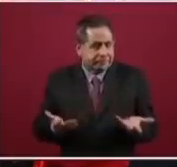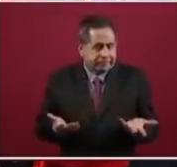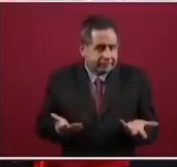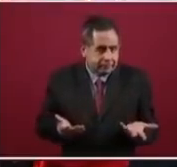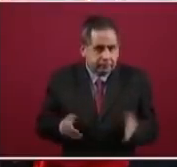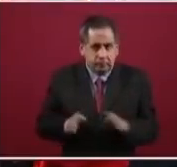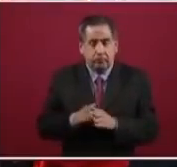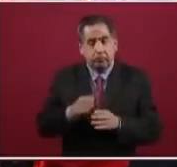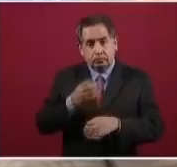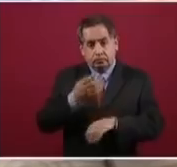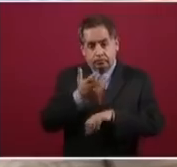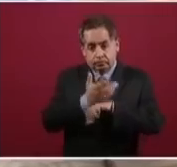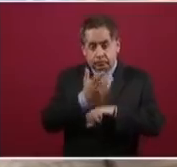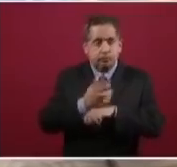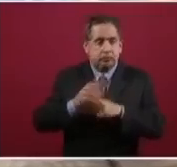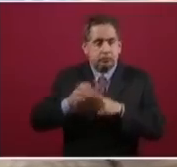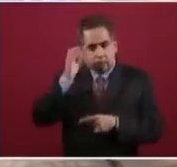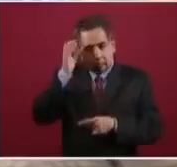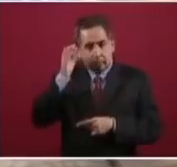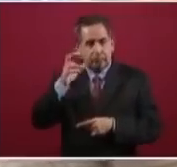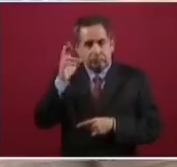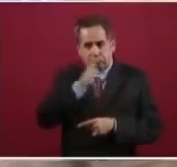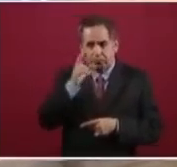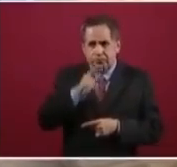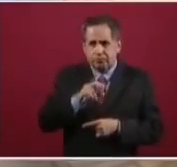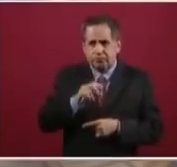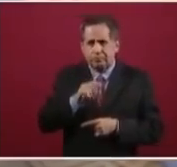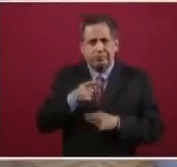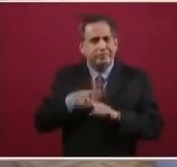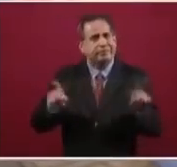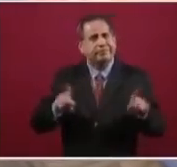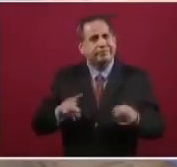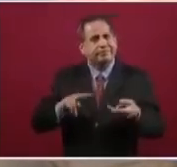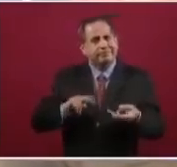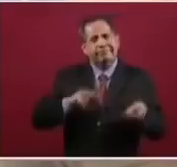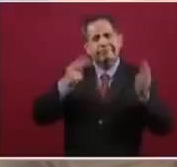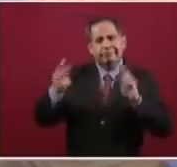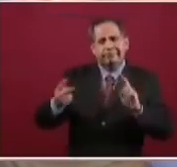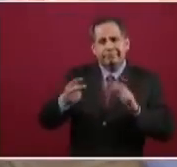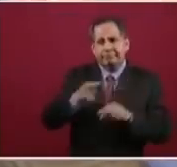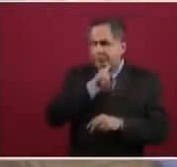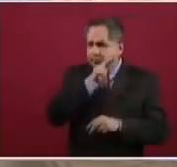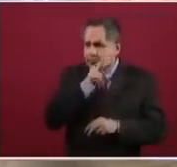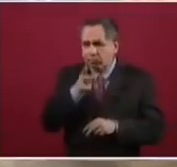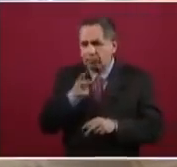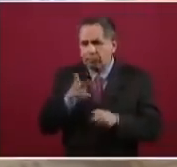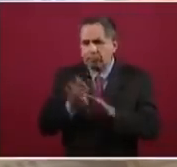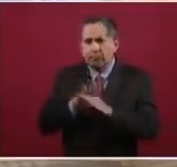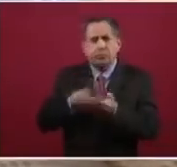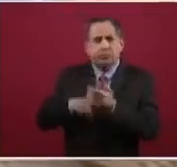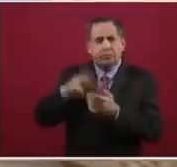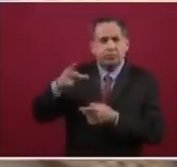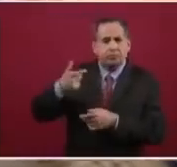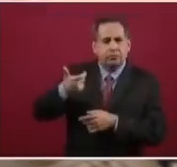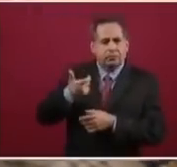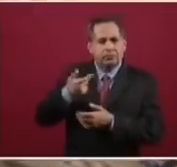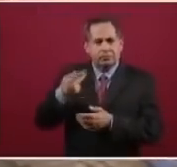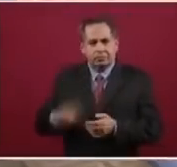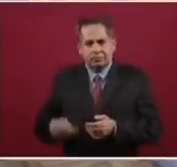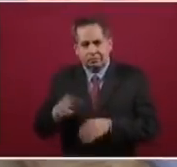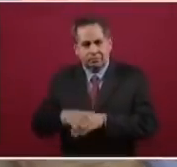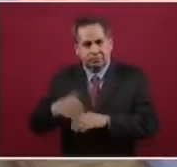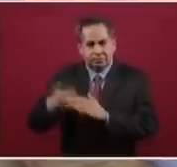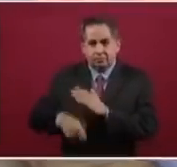como eeuu china japón rusia hacen lo posible por tener una moneda propia competitiva y